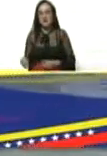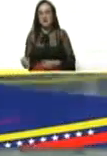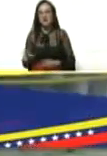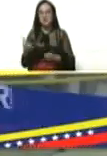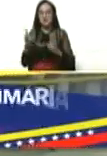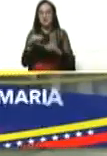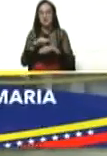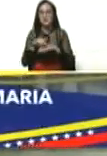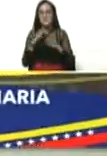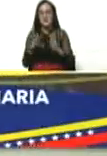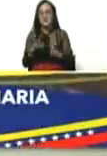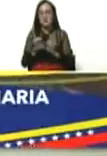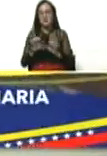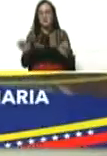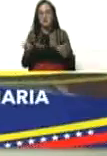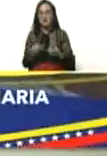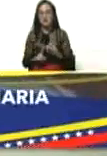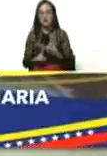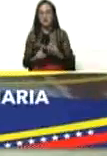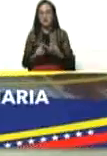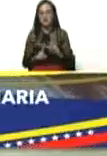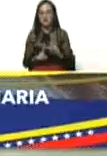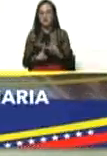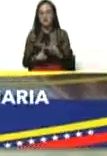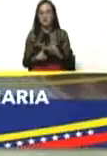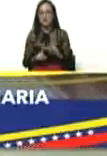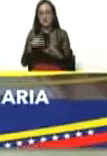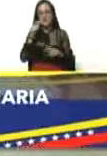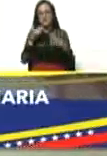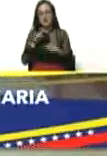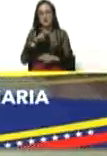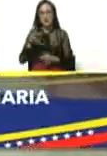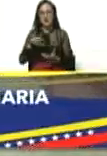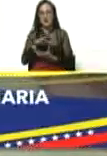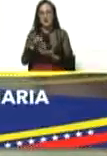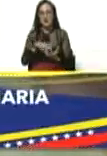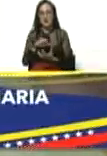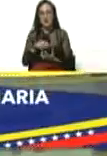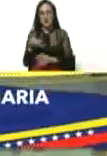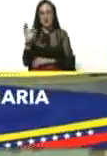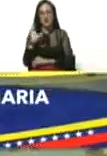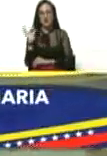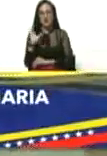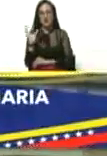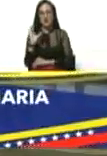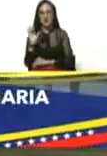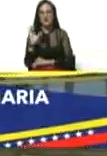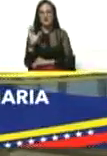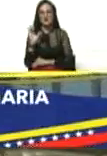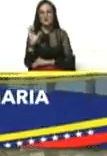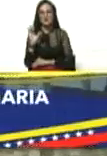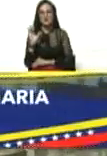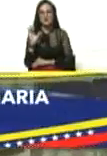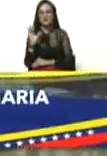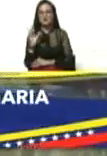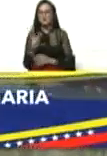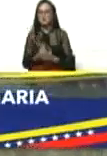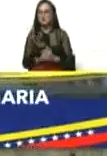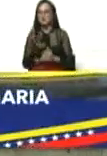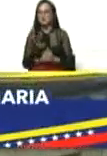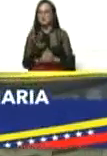a la ministra de Educación. Bueno, a la gente del 23 de enero allá en Caracas, de la zona central.